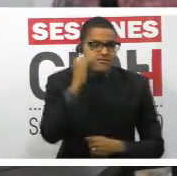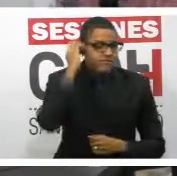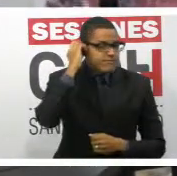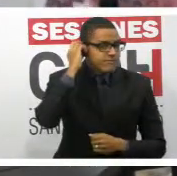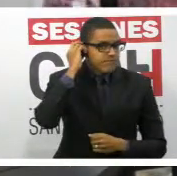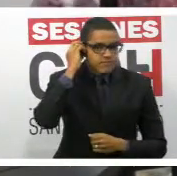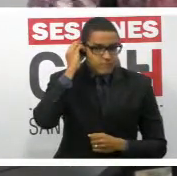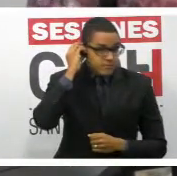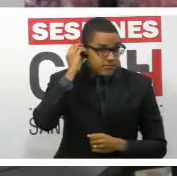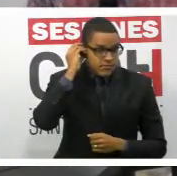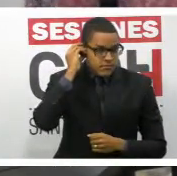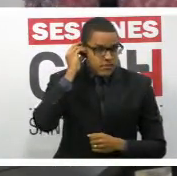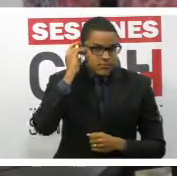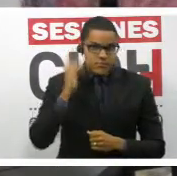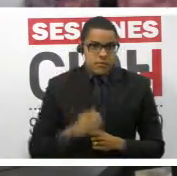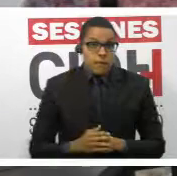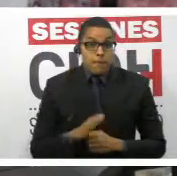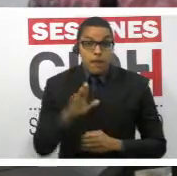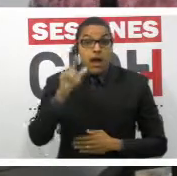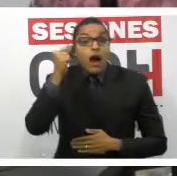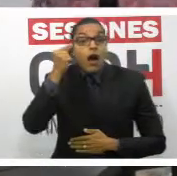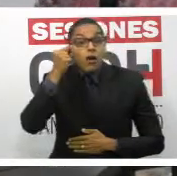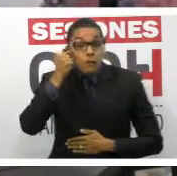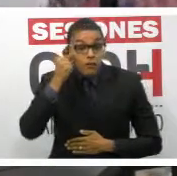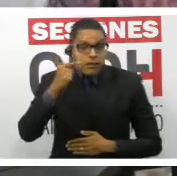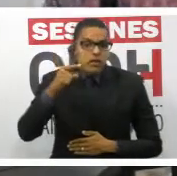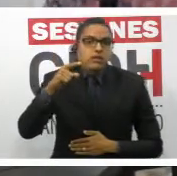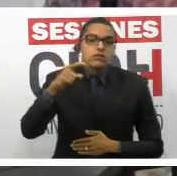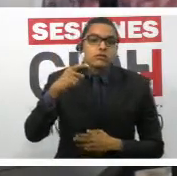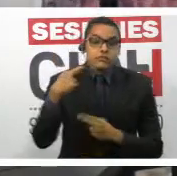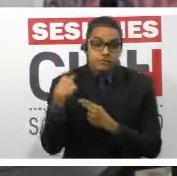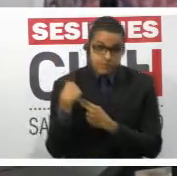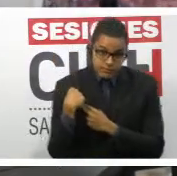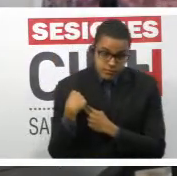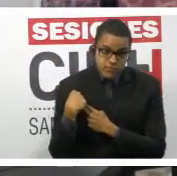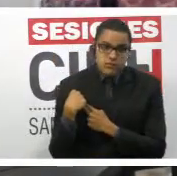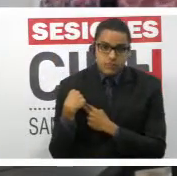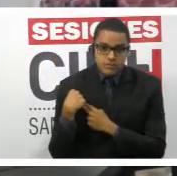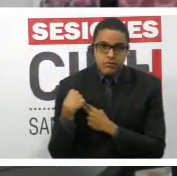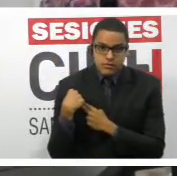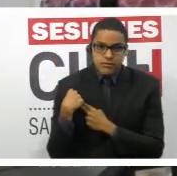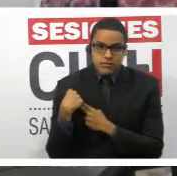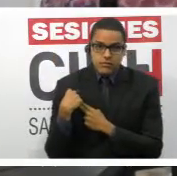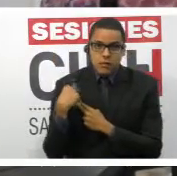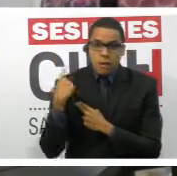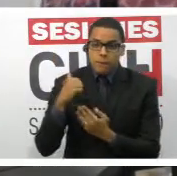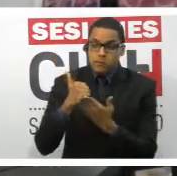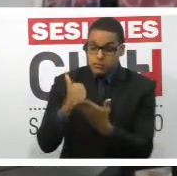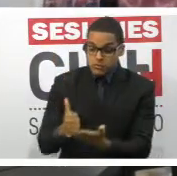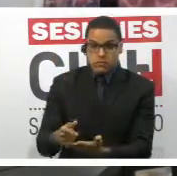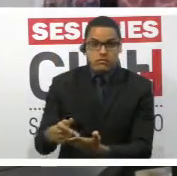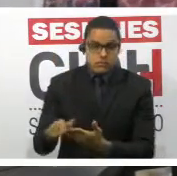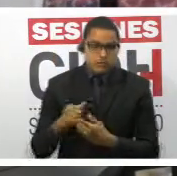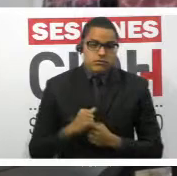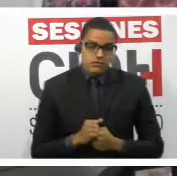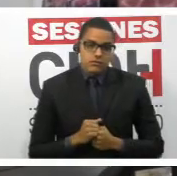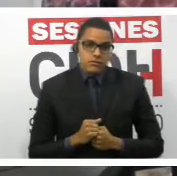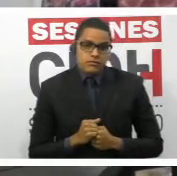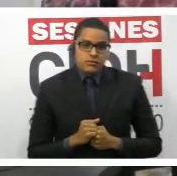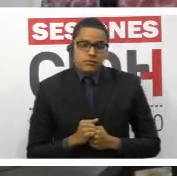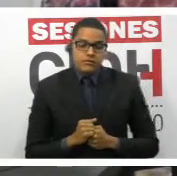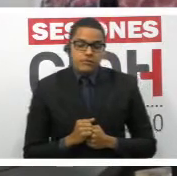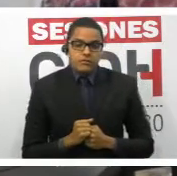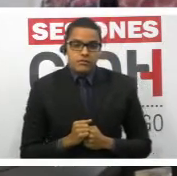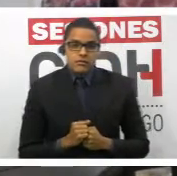garantizar ese acceso a esos derechos a través de la convención de los derechos de las personas con discapacidad